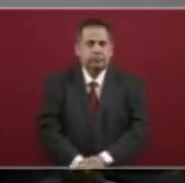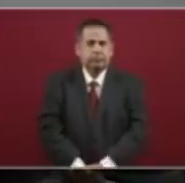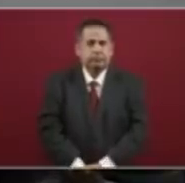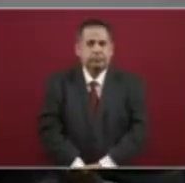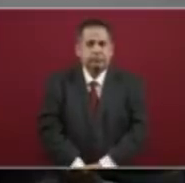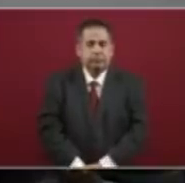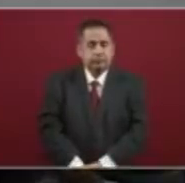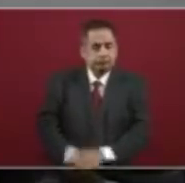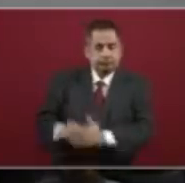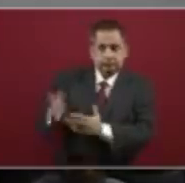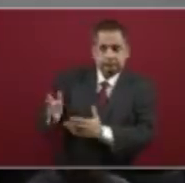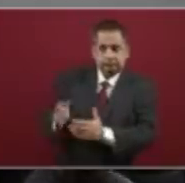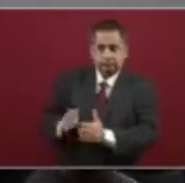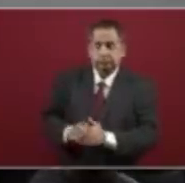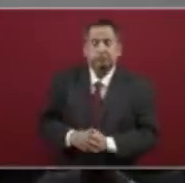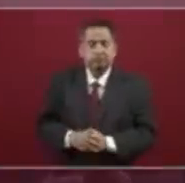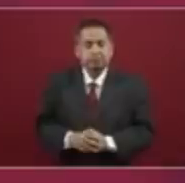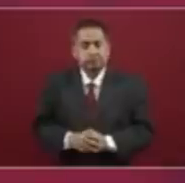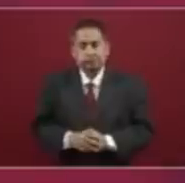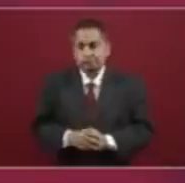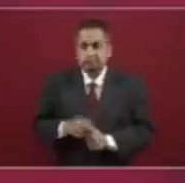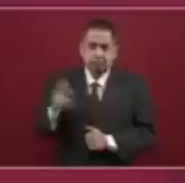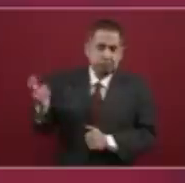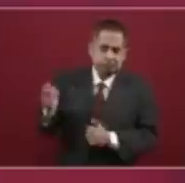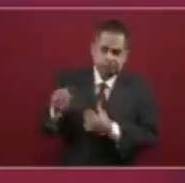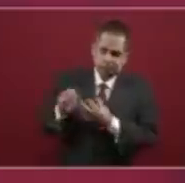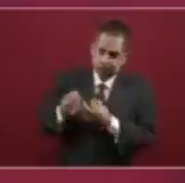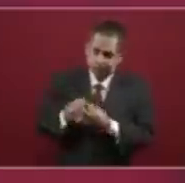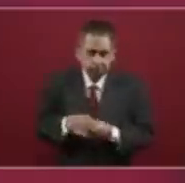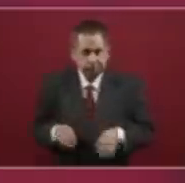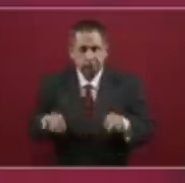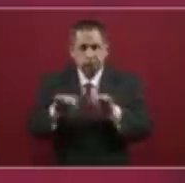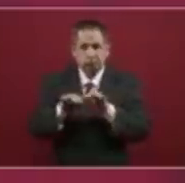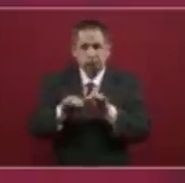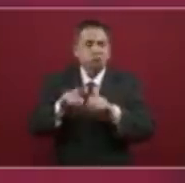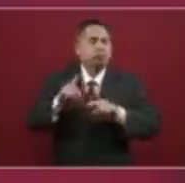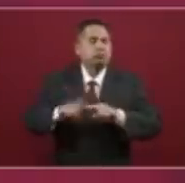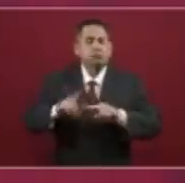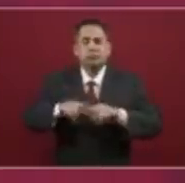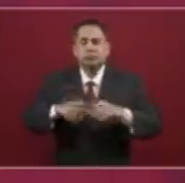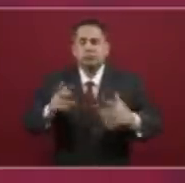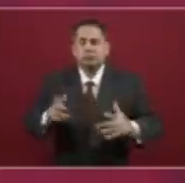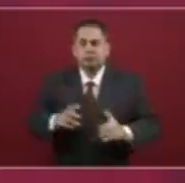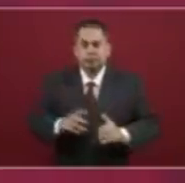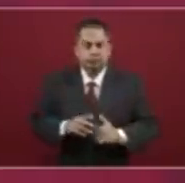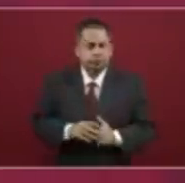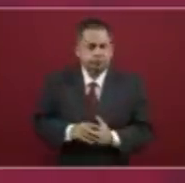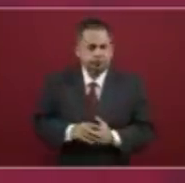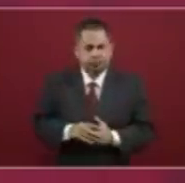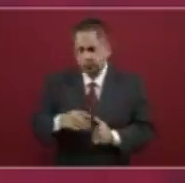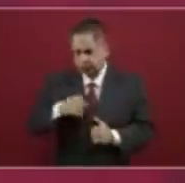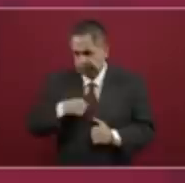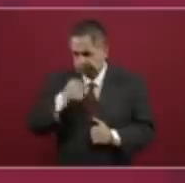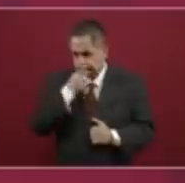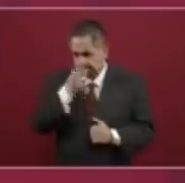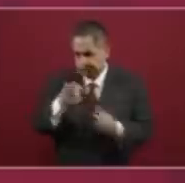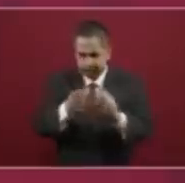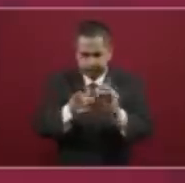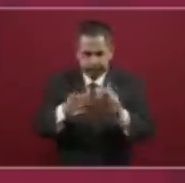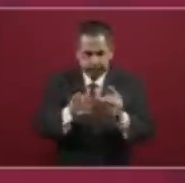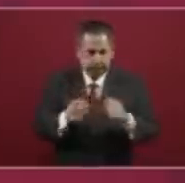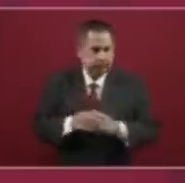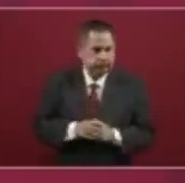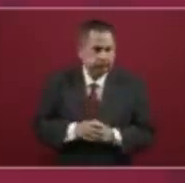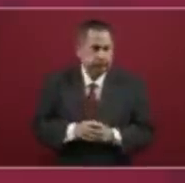Pues ahí está. Esto es muy importante porque, les decía,